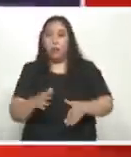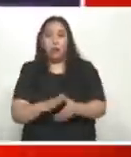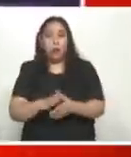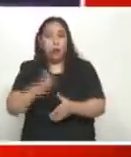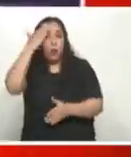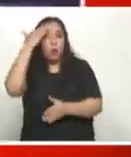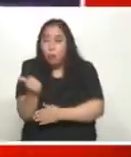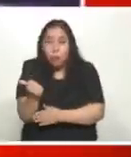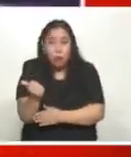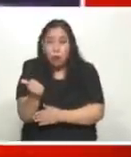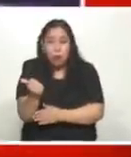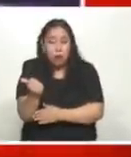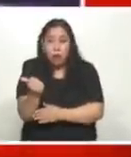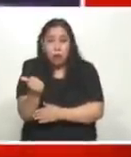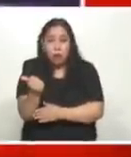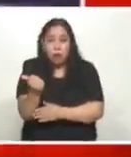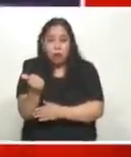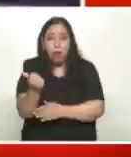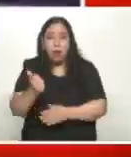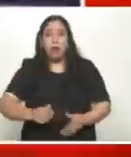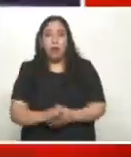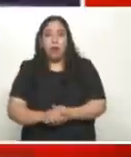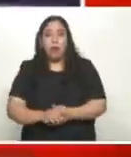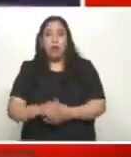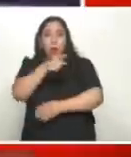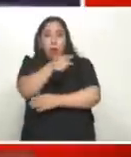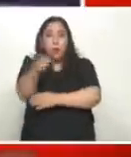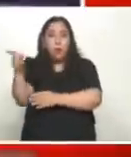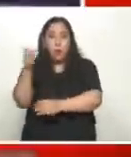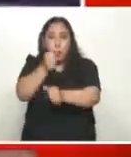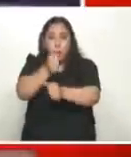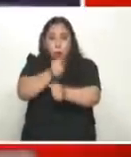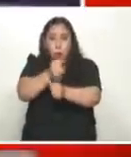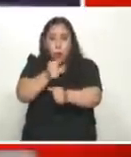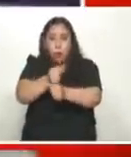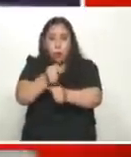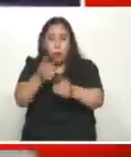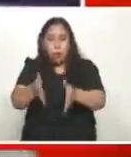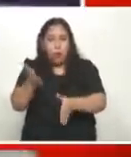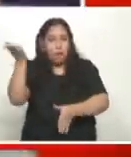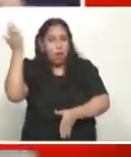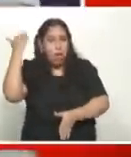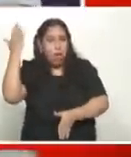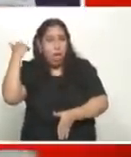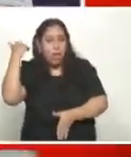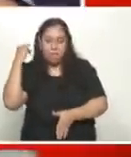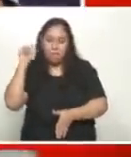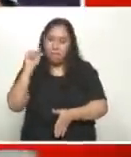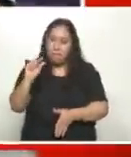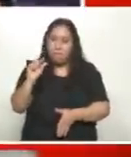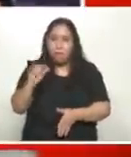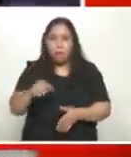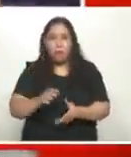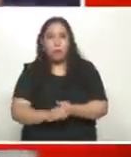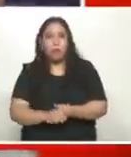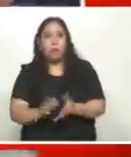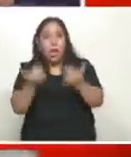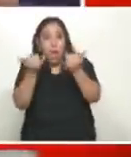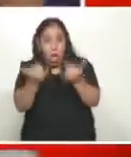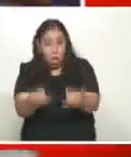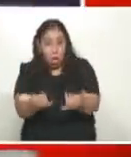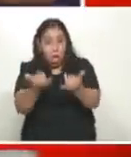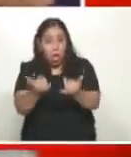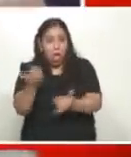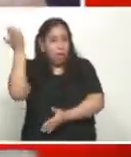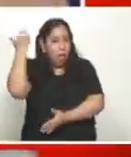porque no había futuro y habían esclavos. Ley de trabajo de 4.000 que ganaba el empleado. Y hoy el más elevado derecho de la clase